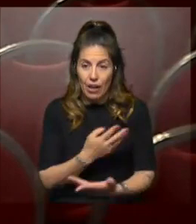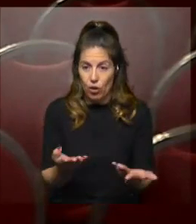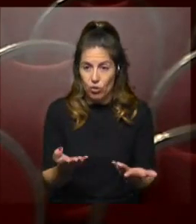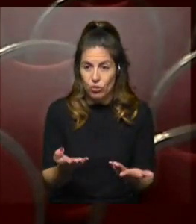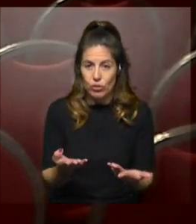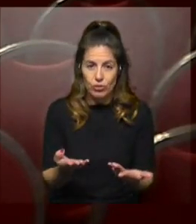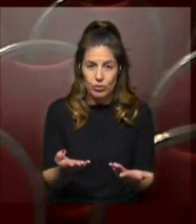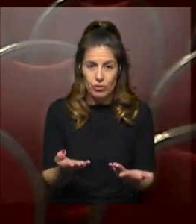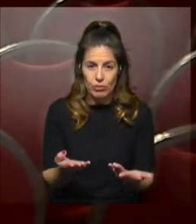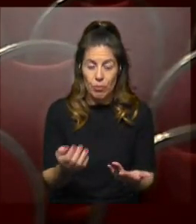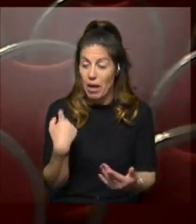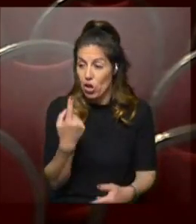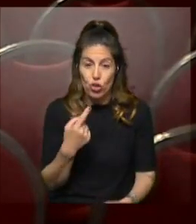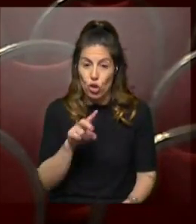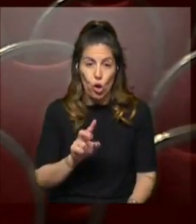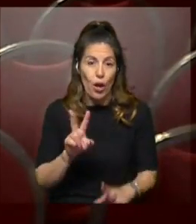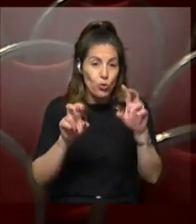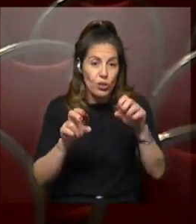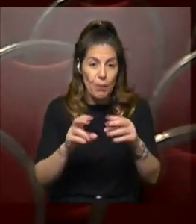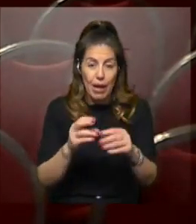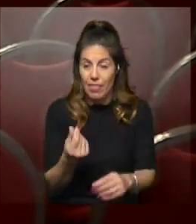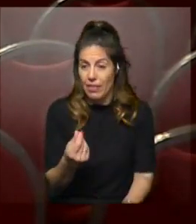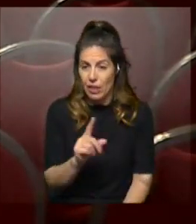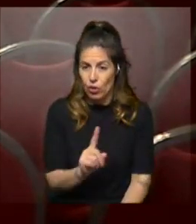que para nosotros no es un tema presupuestal.